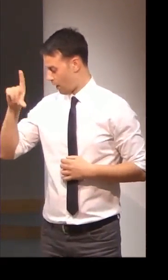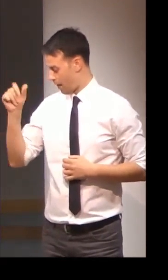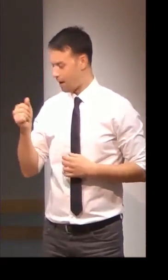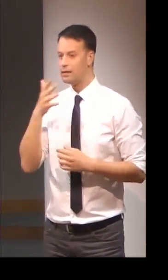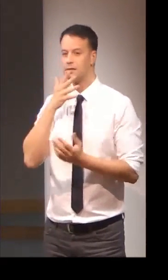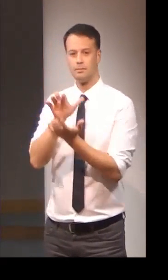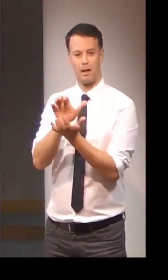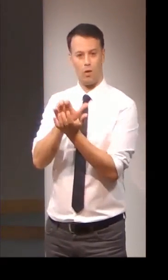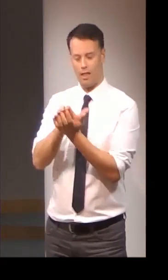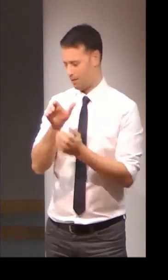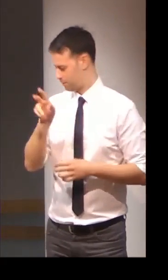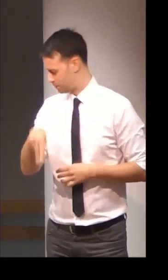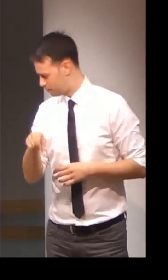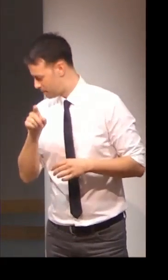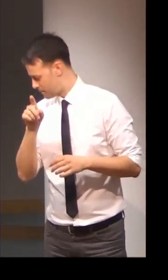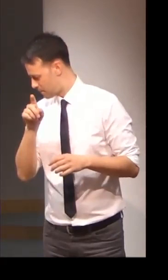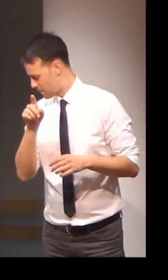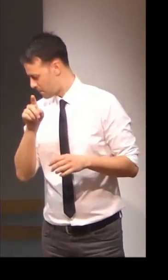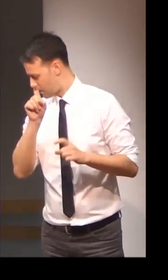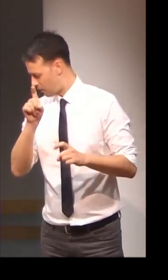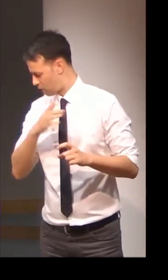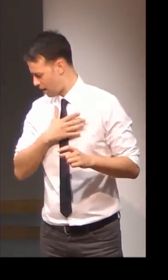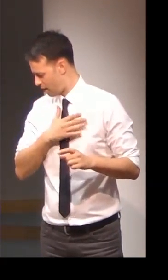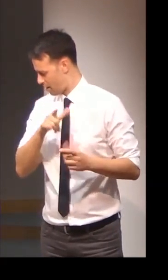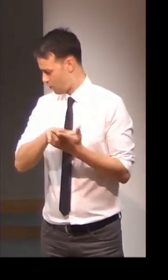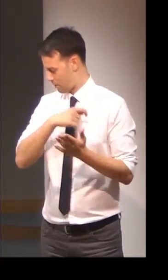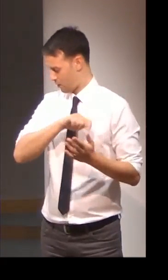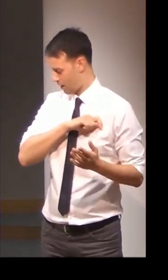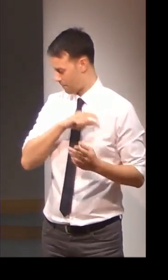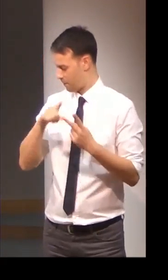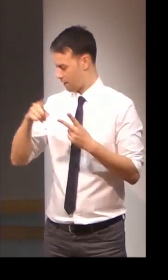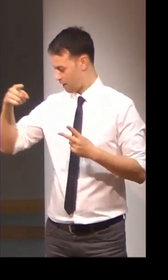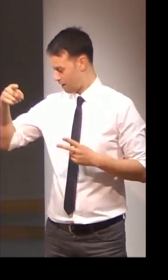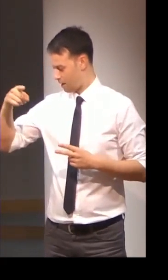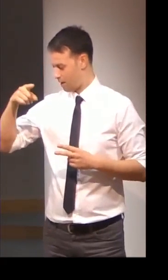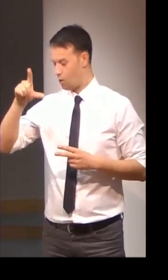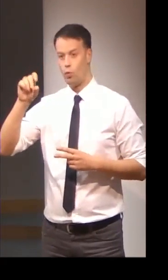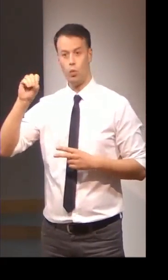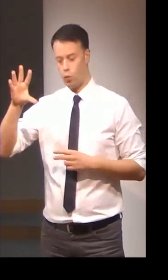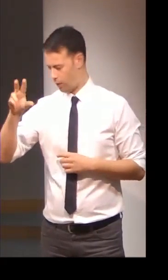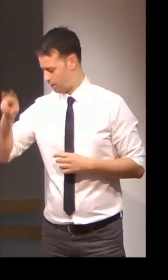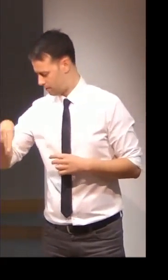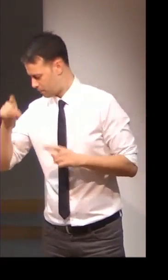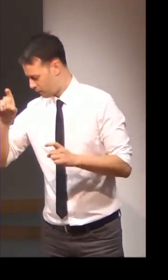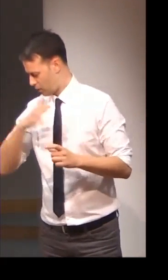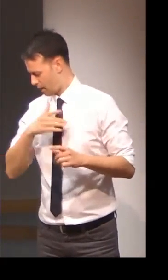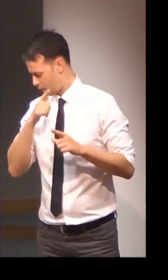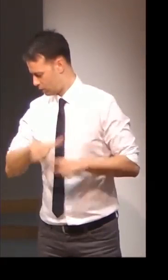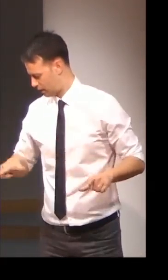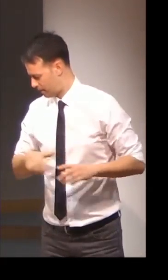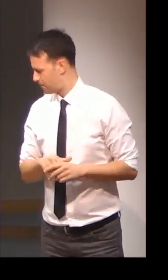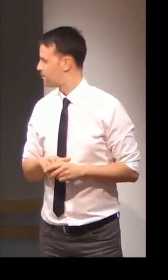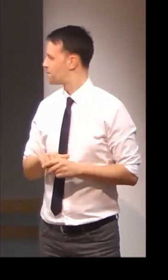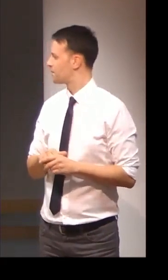figura profesional su signo es este inmaculada es profesora de lengua española y